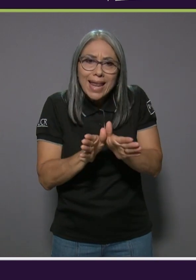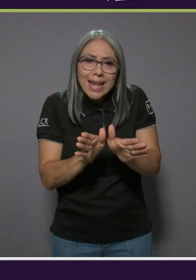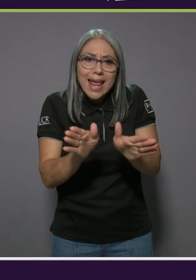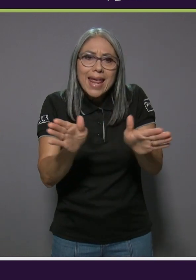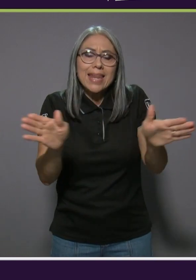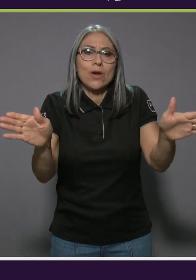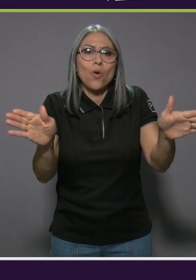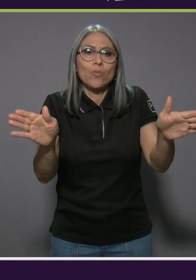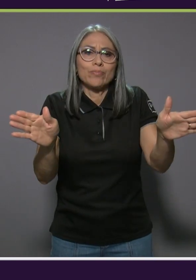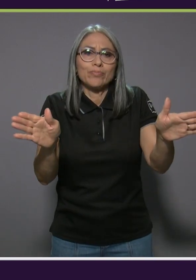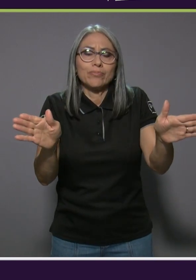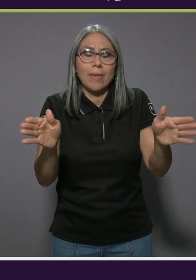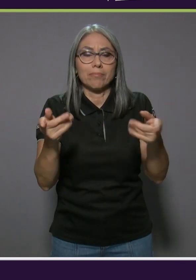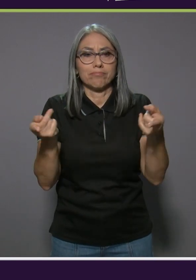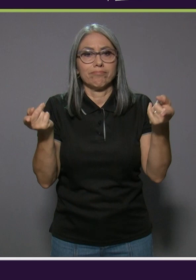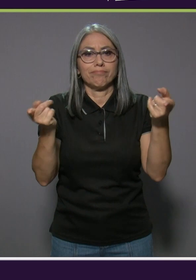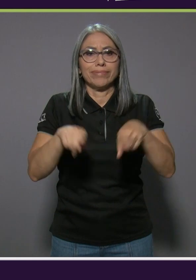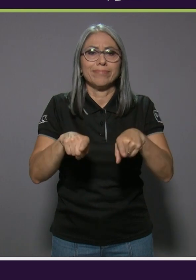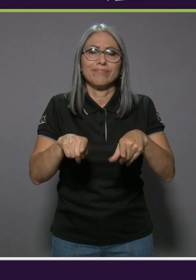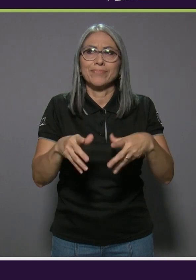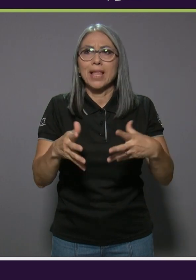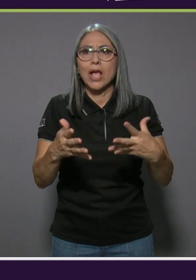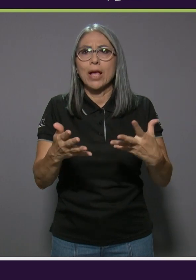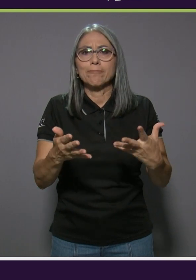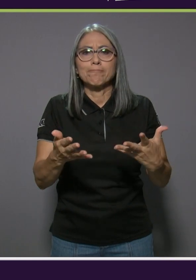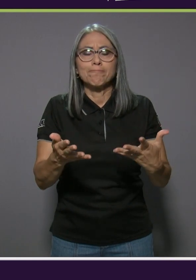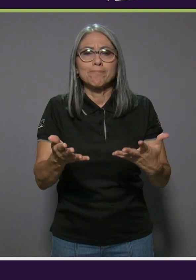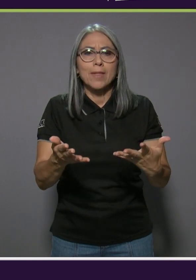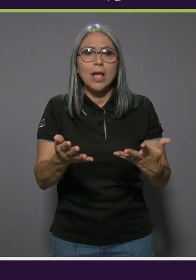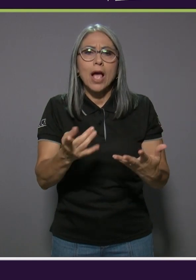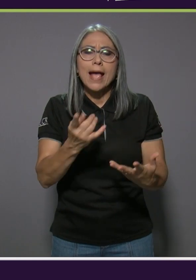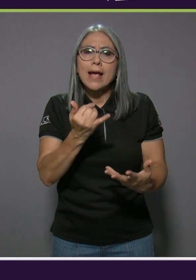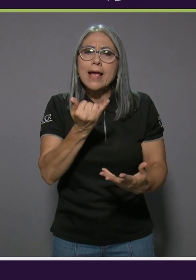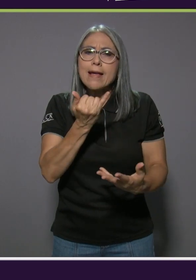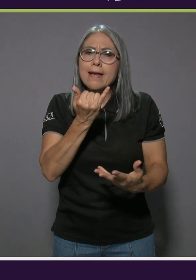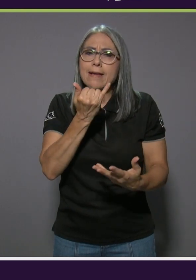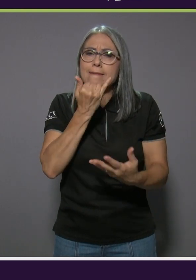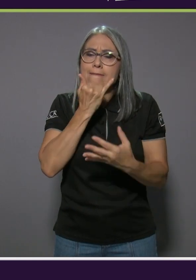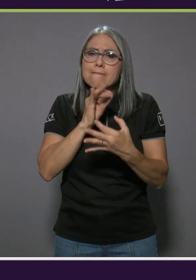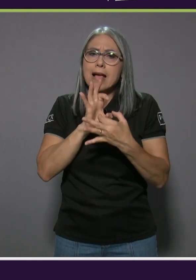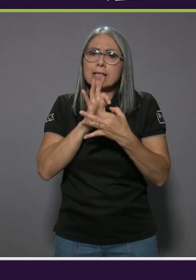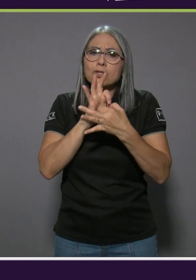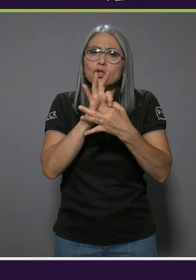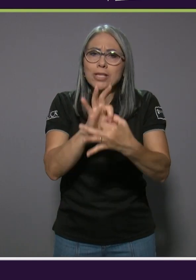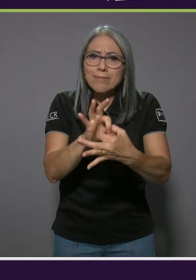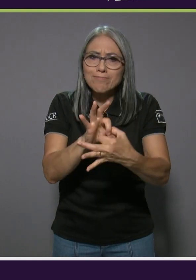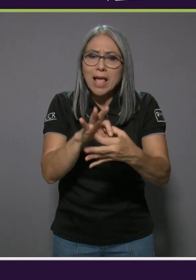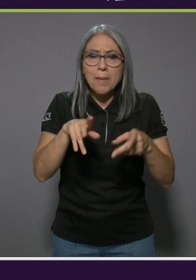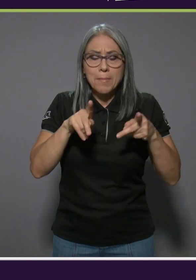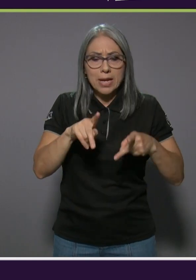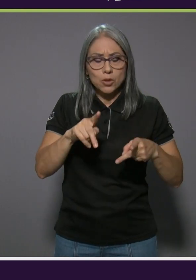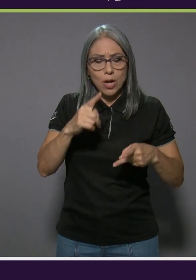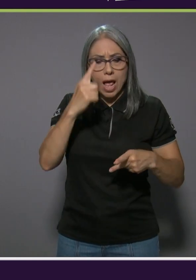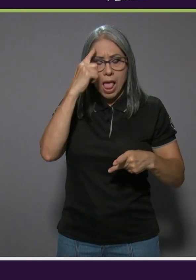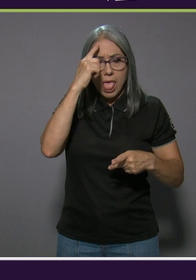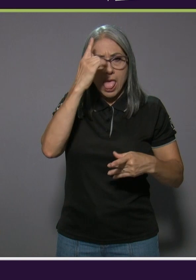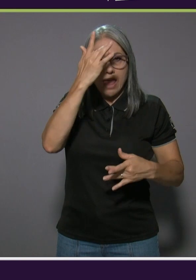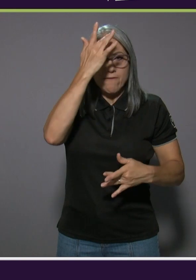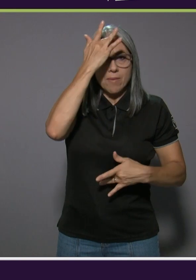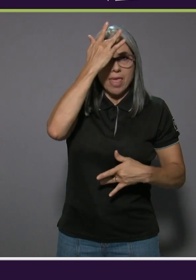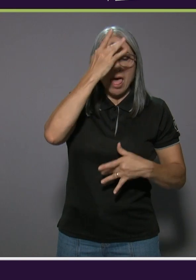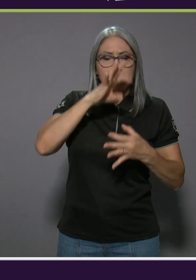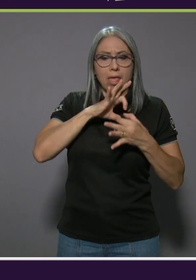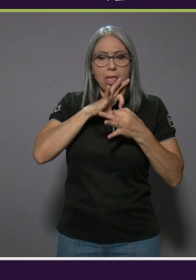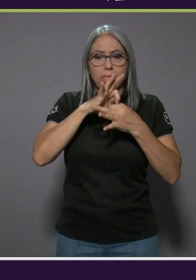una errada, vamos a ver, un errado asocie entre una enfermedad y el certificar